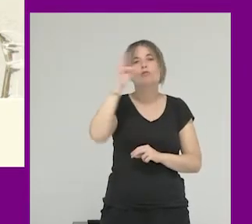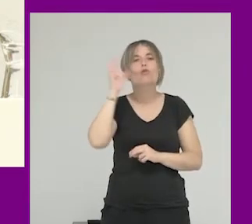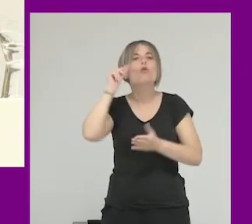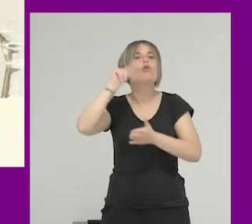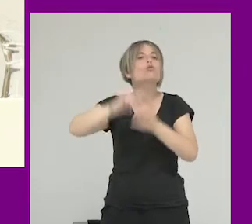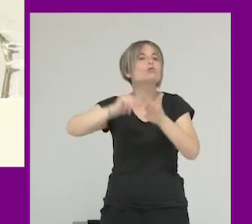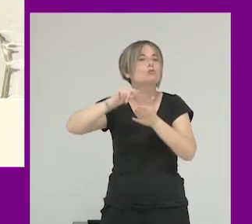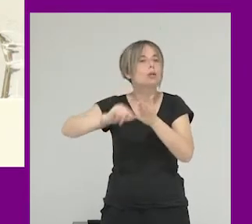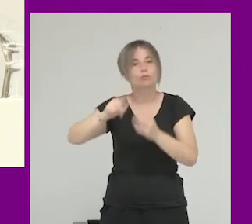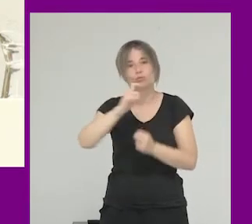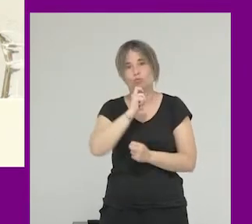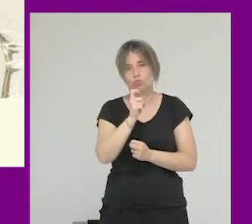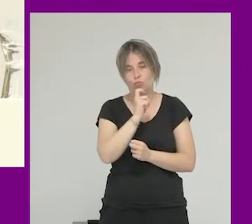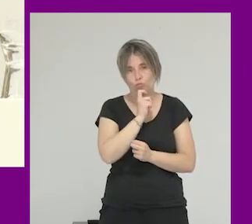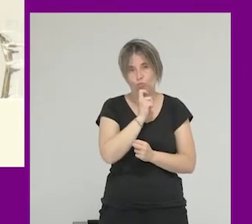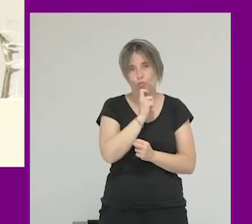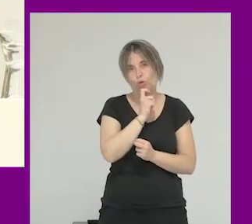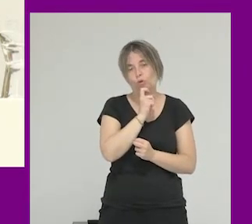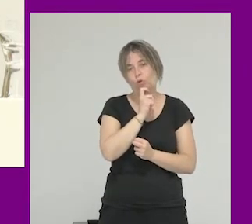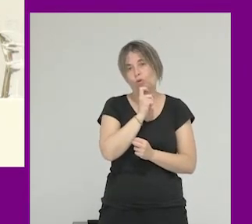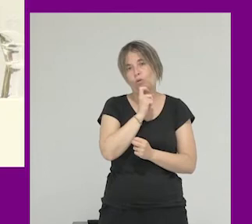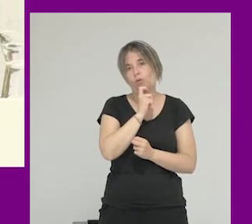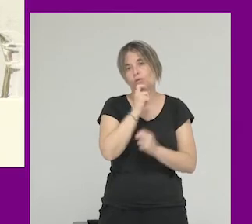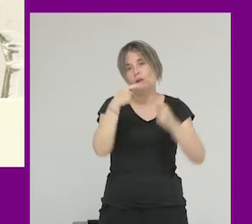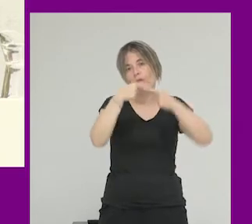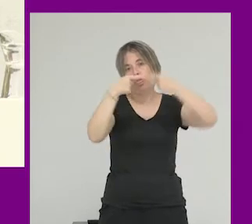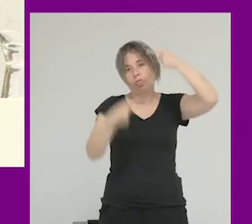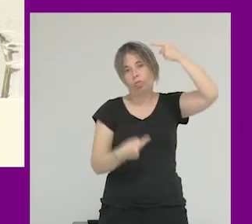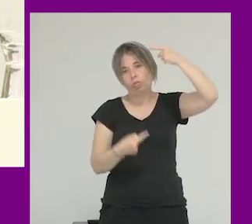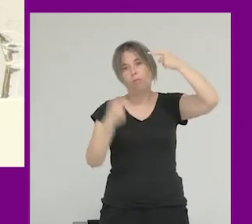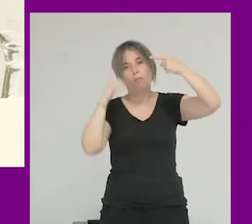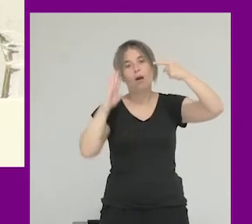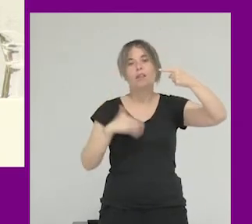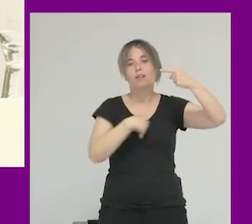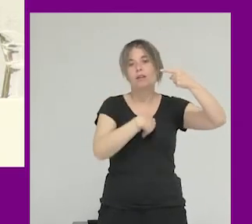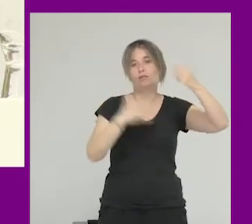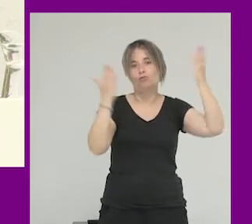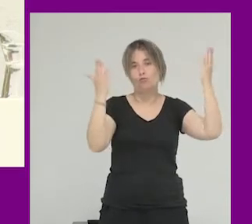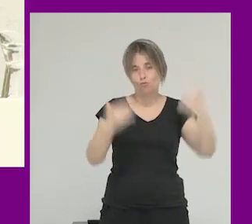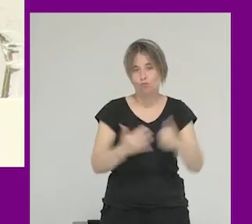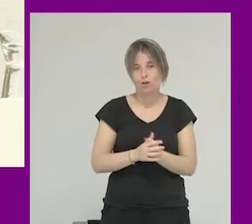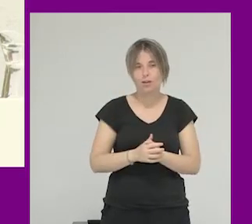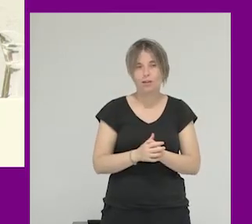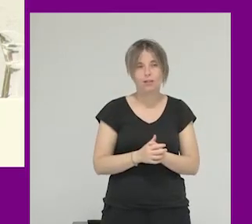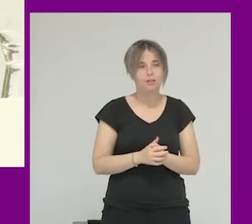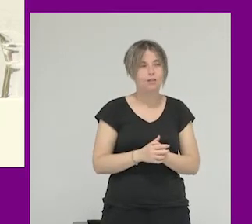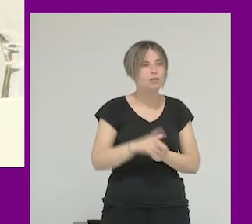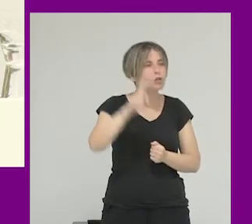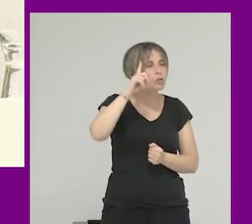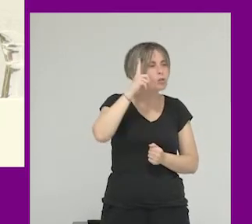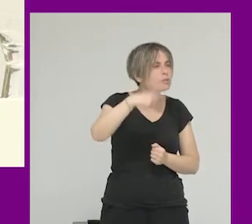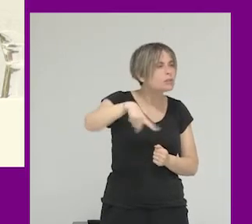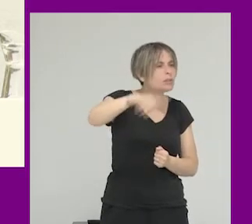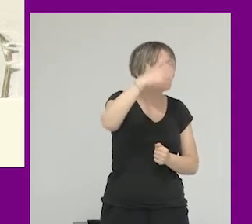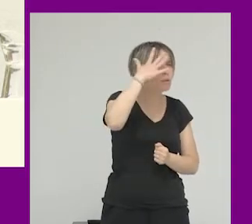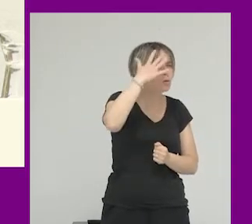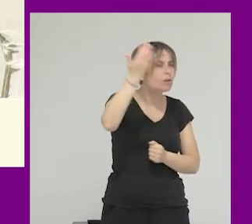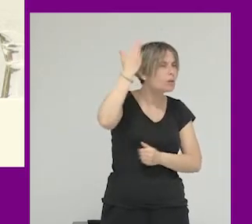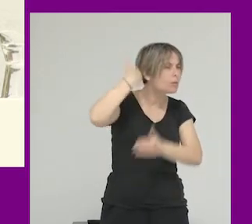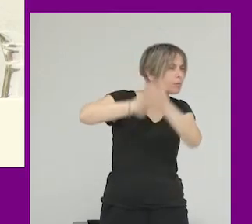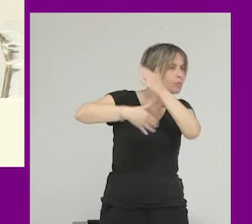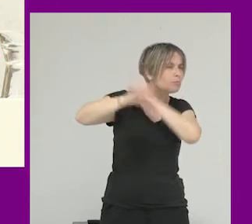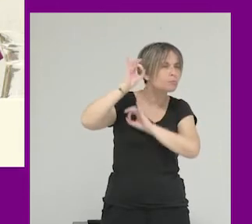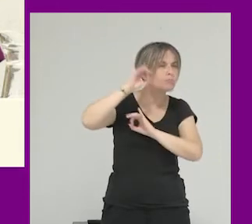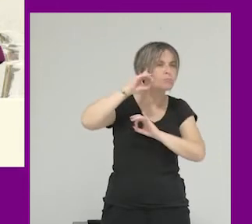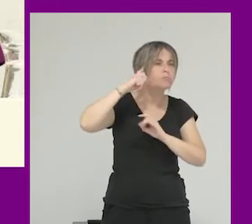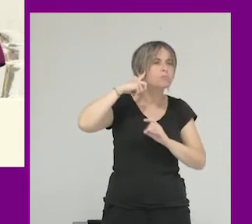que no se dé esa ceguera de género. No sé si recordaréis que hace unos años se hizo